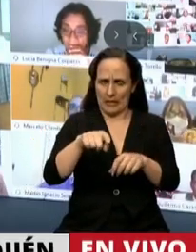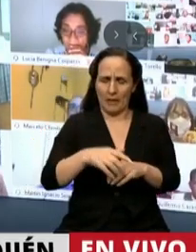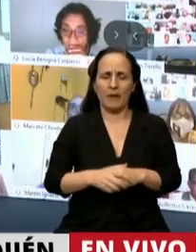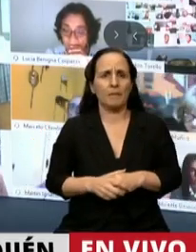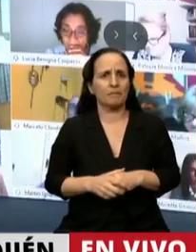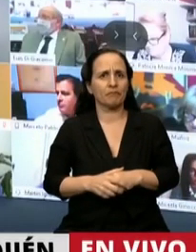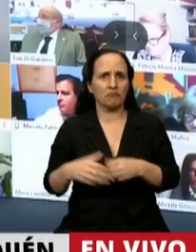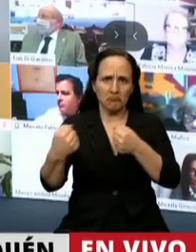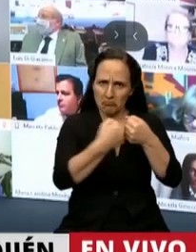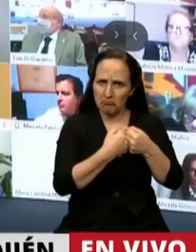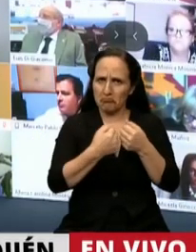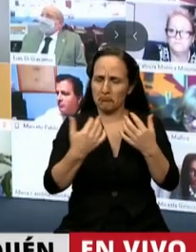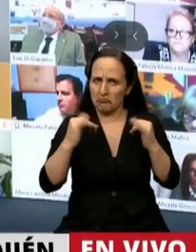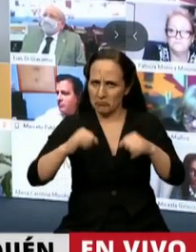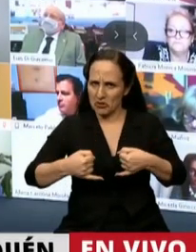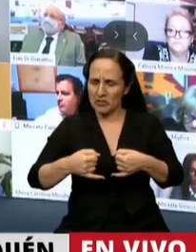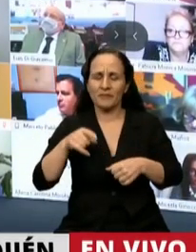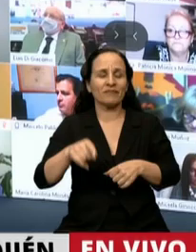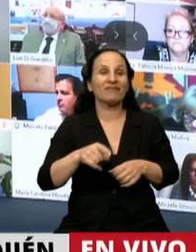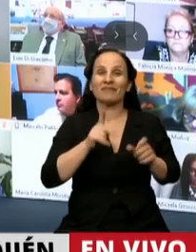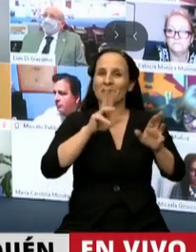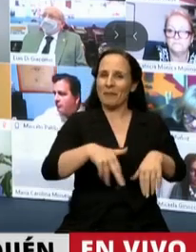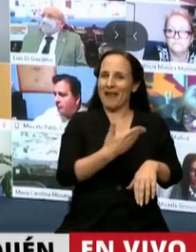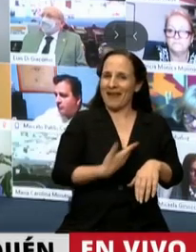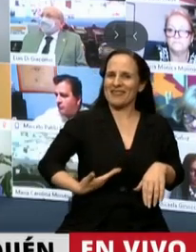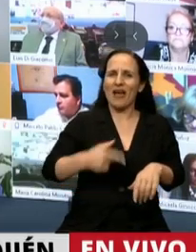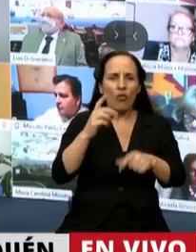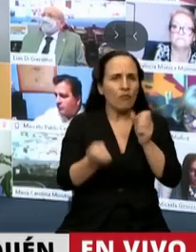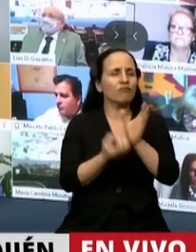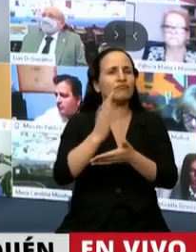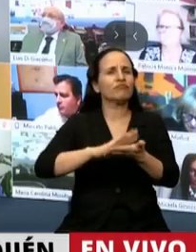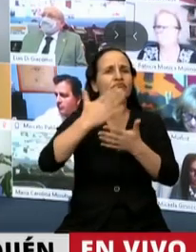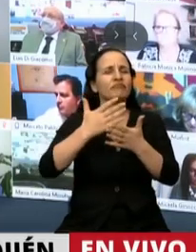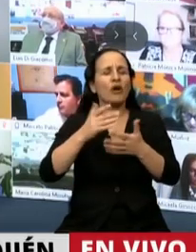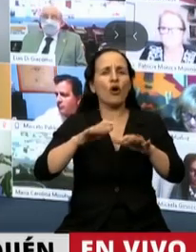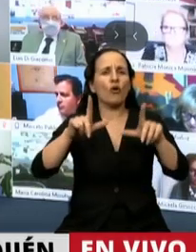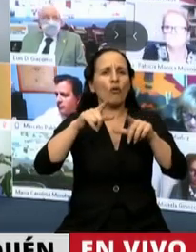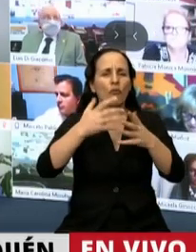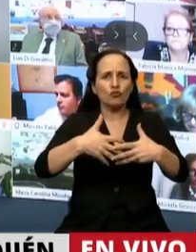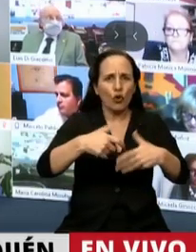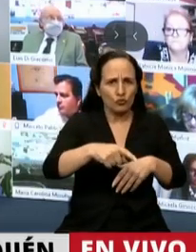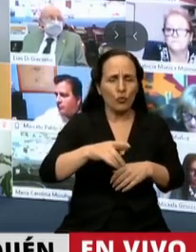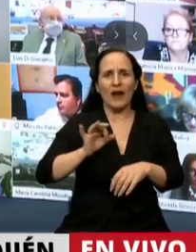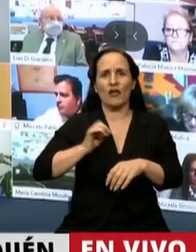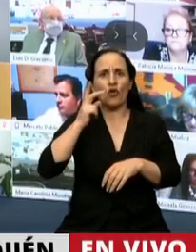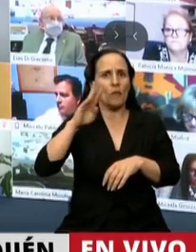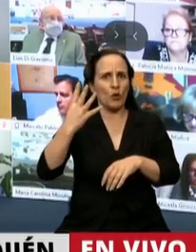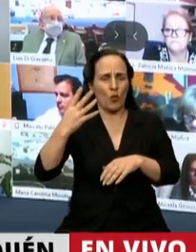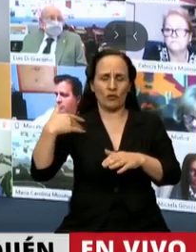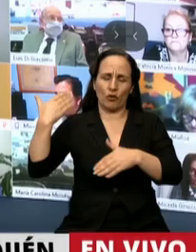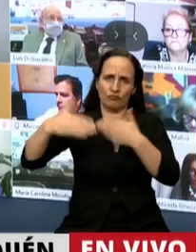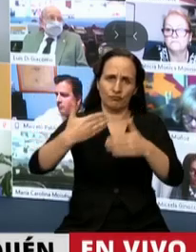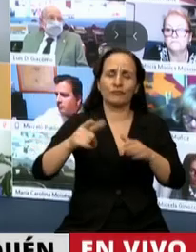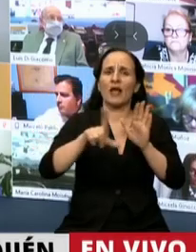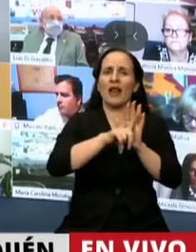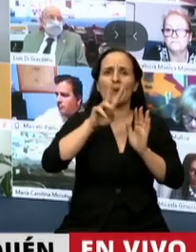ante lo que debe ser una política de Estado que nace con la ley del software en el año 2004 y continúa con la